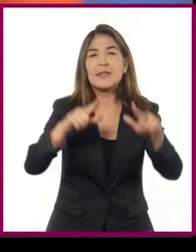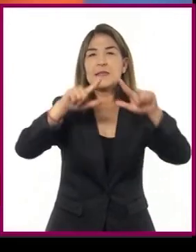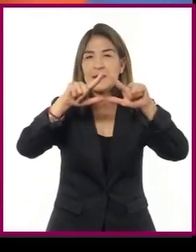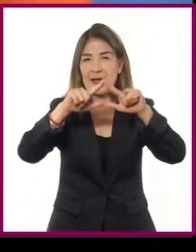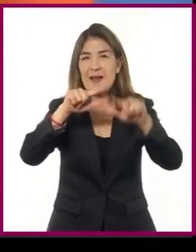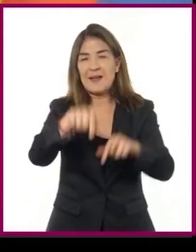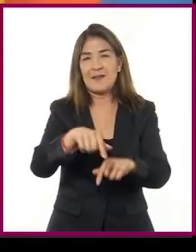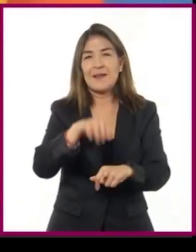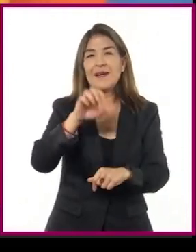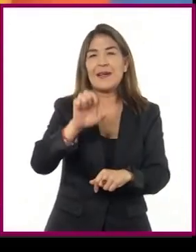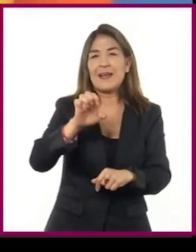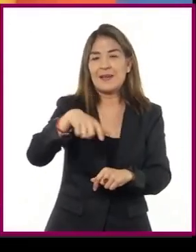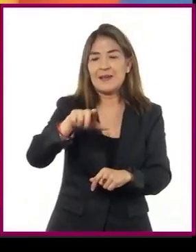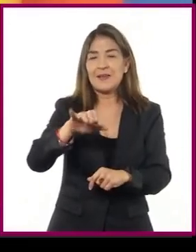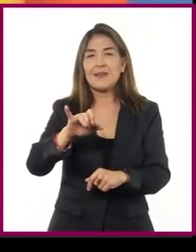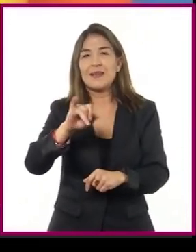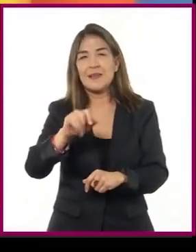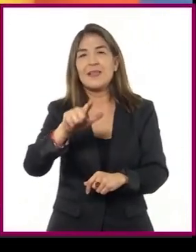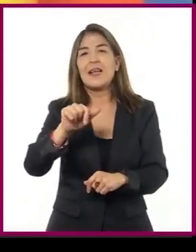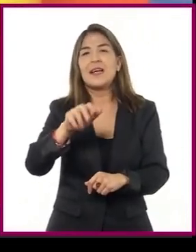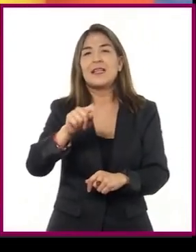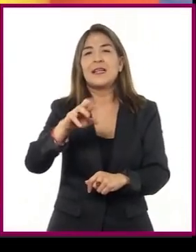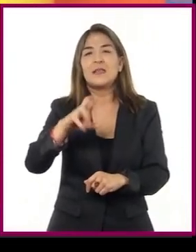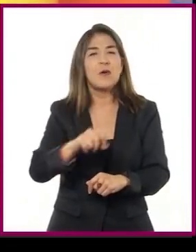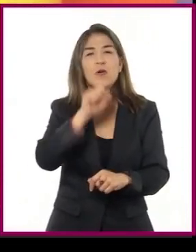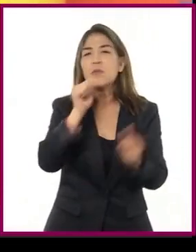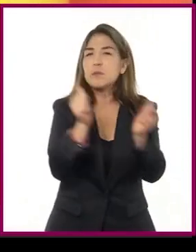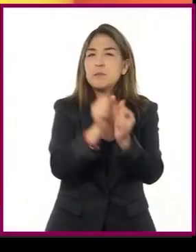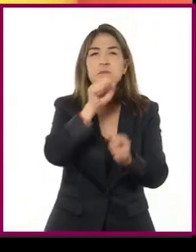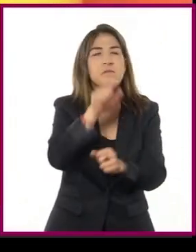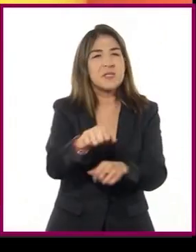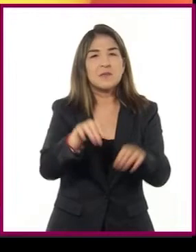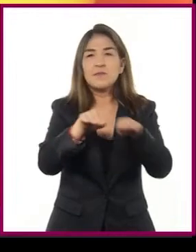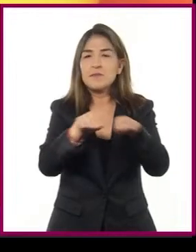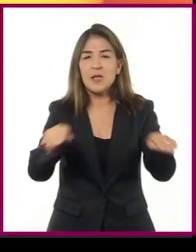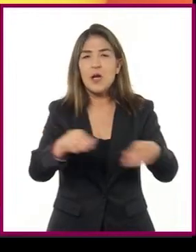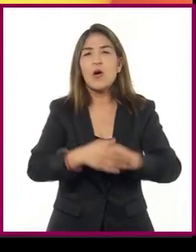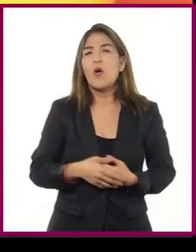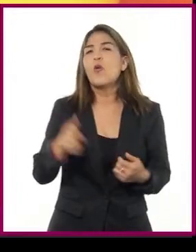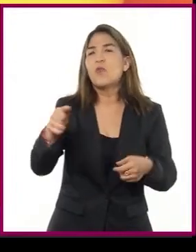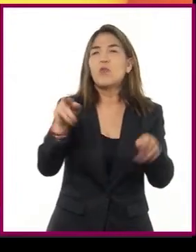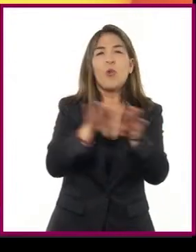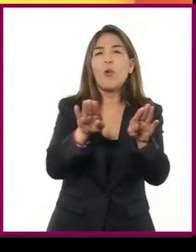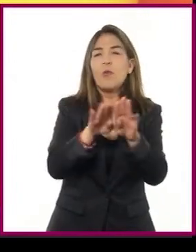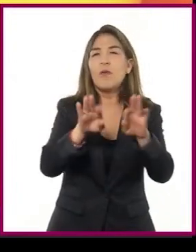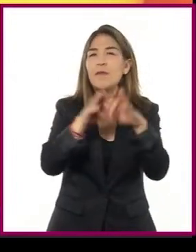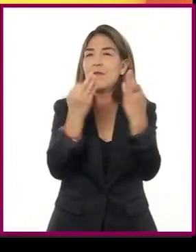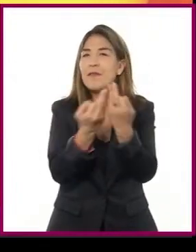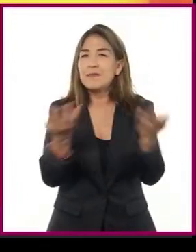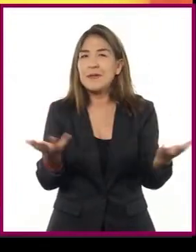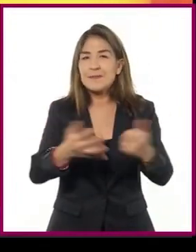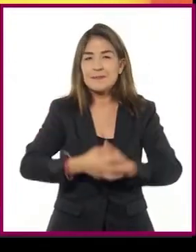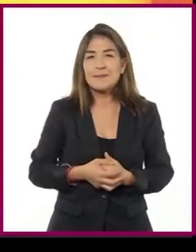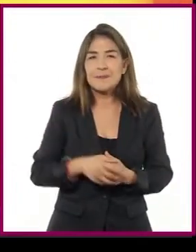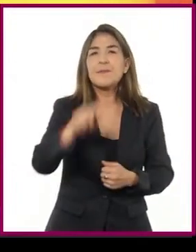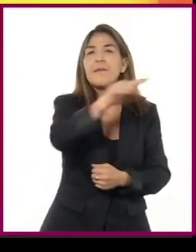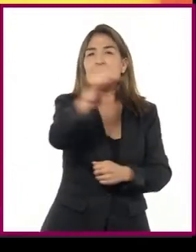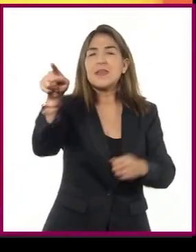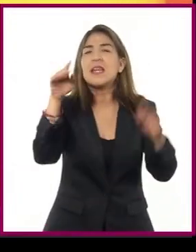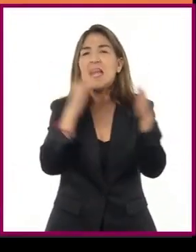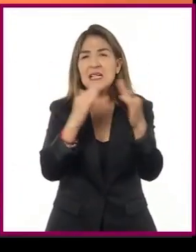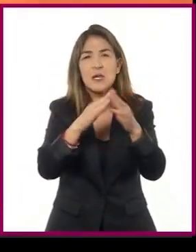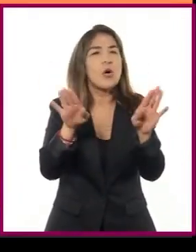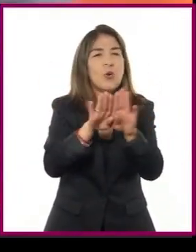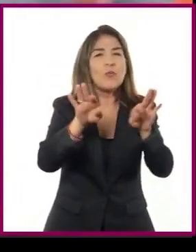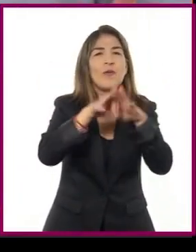es decir, un triángulo cuyos lados miden lo mismo. ¿Cómo lo construirías? En casa, ¿cómo lo